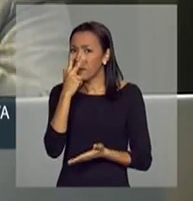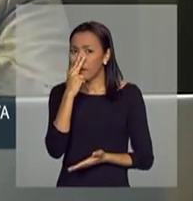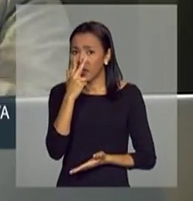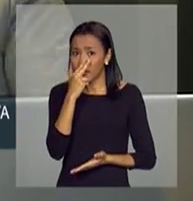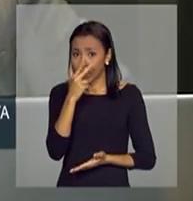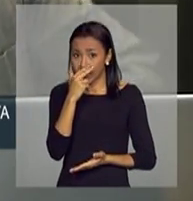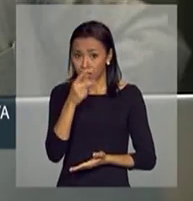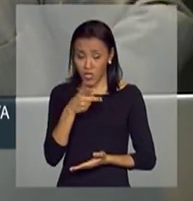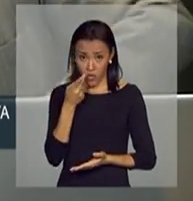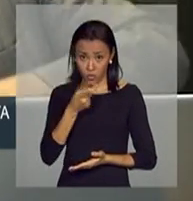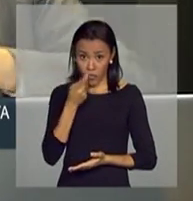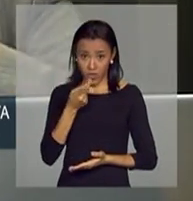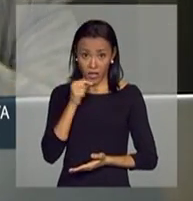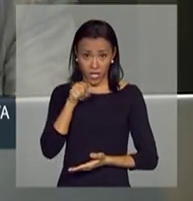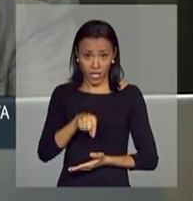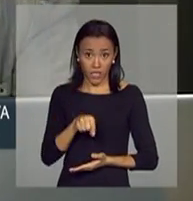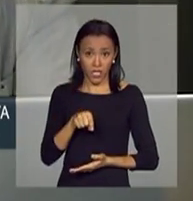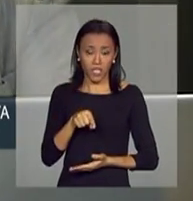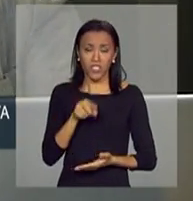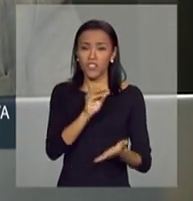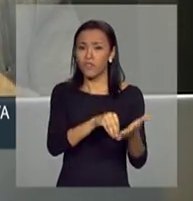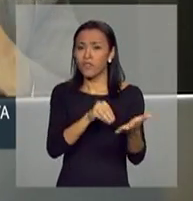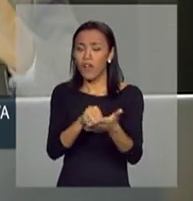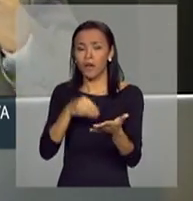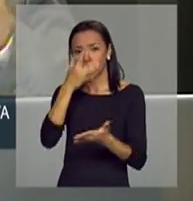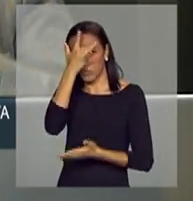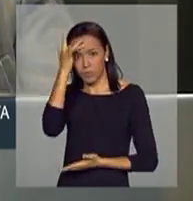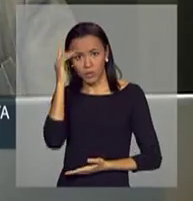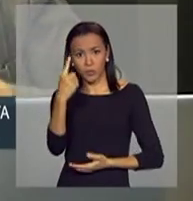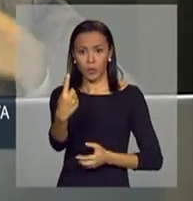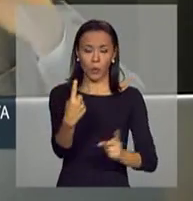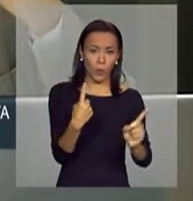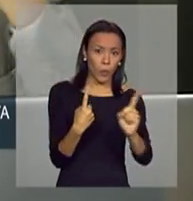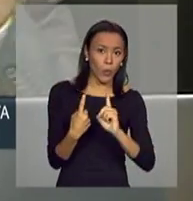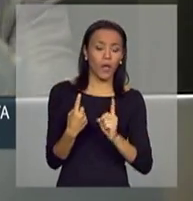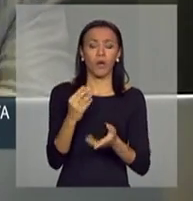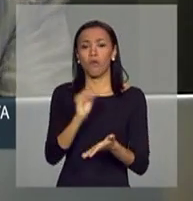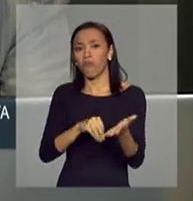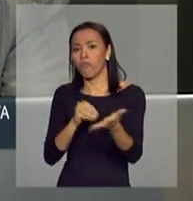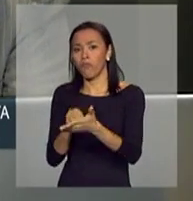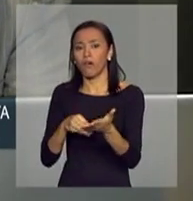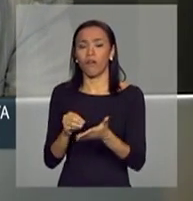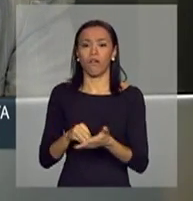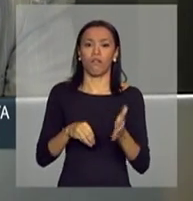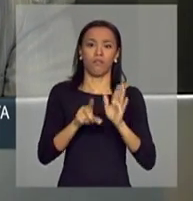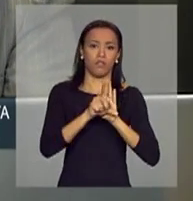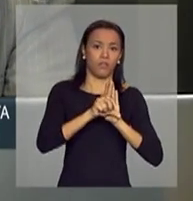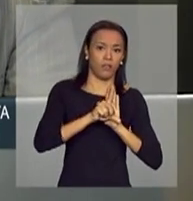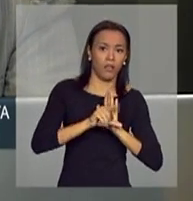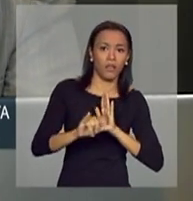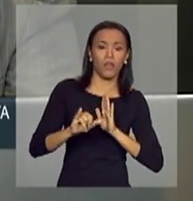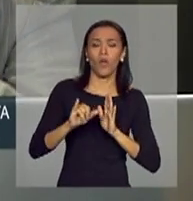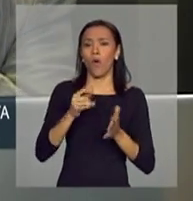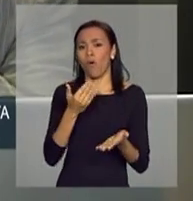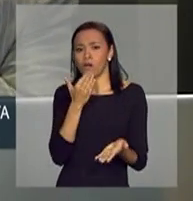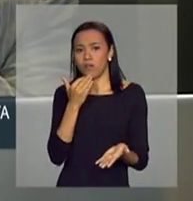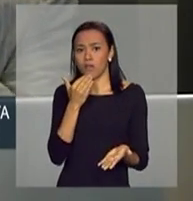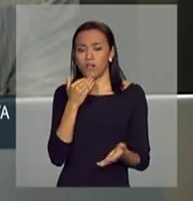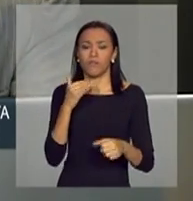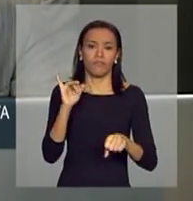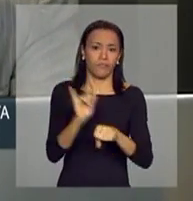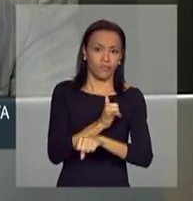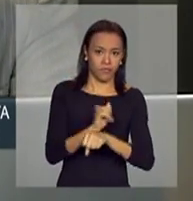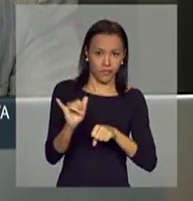veo la insuficiencia de voluntad de los comisionados ni la insuficiencia de la metodología de la comisión. La insuficiencia